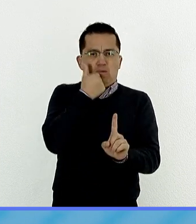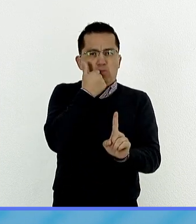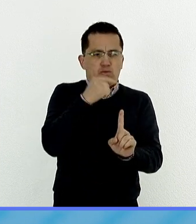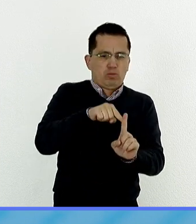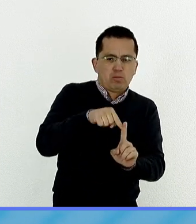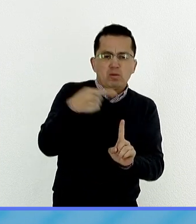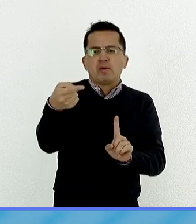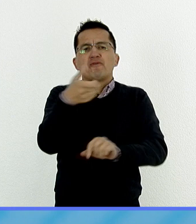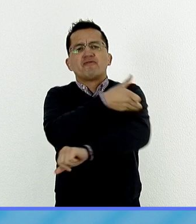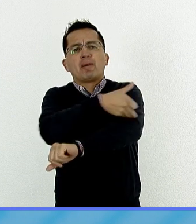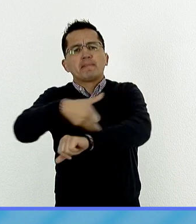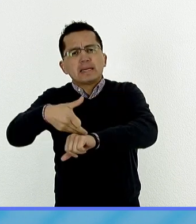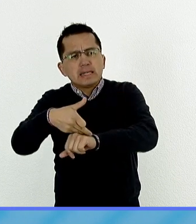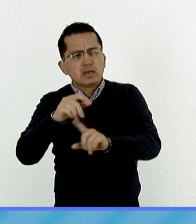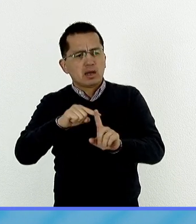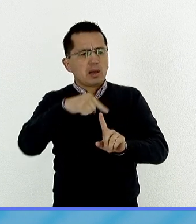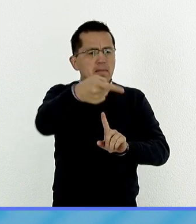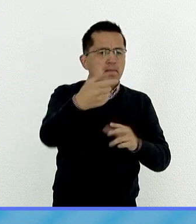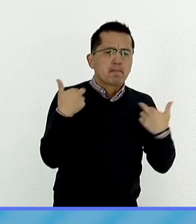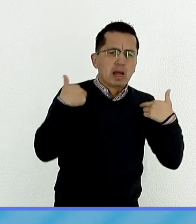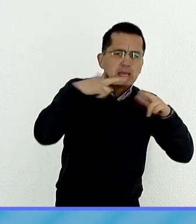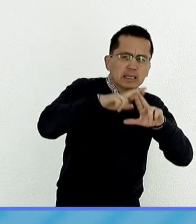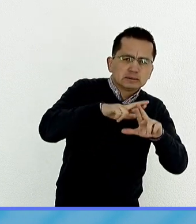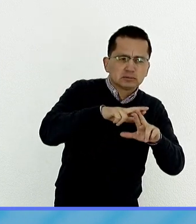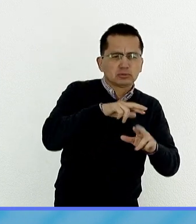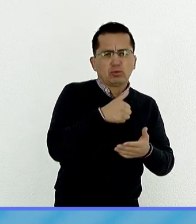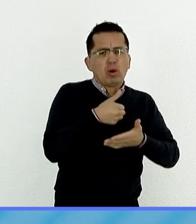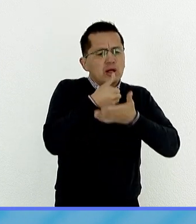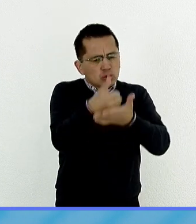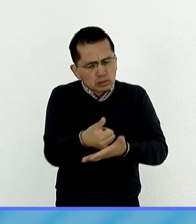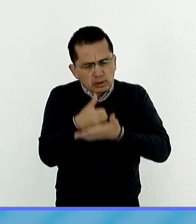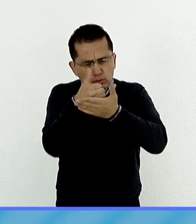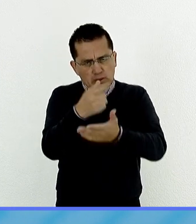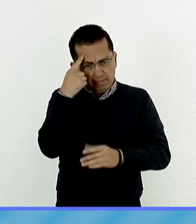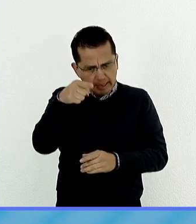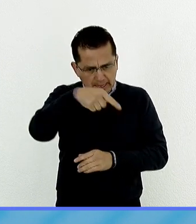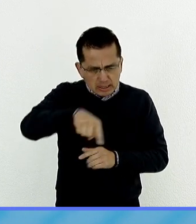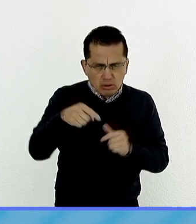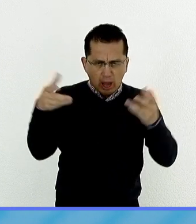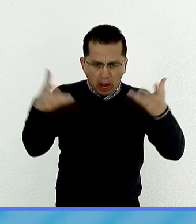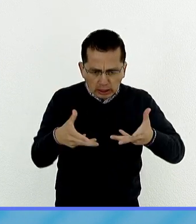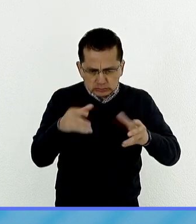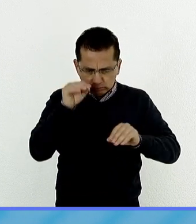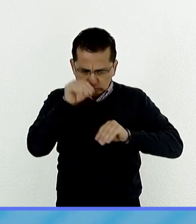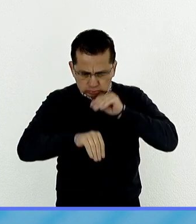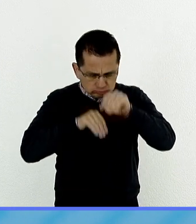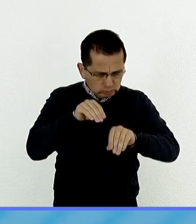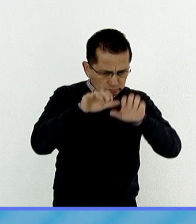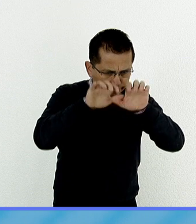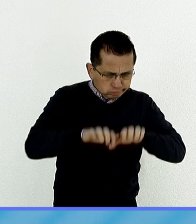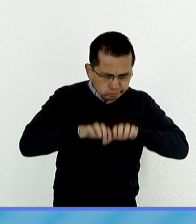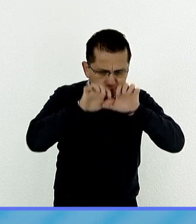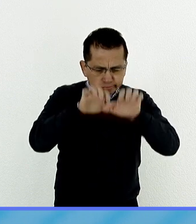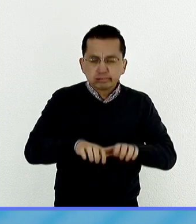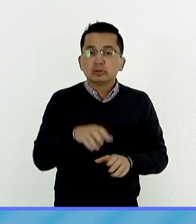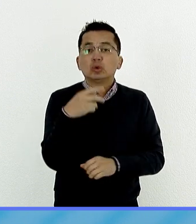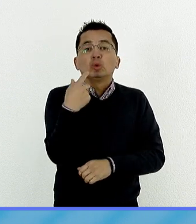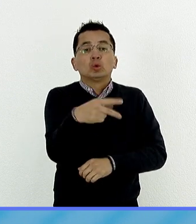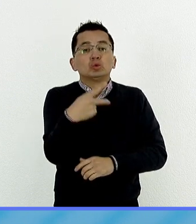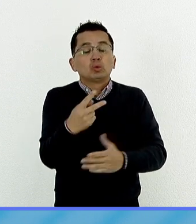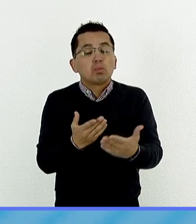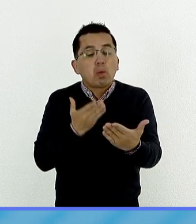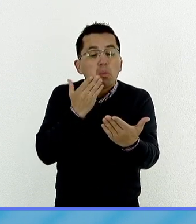familiares se interesen los jóvenes y preparen estas trabajos que que planteen las soluciones precisamente